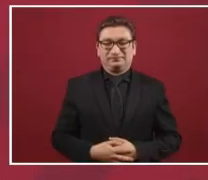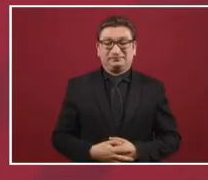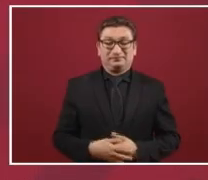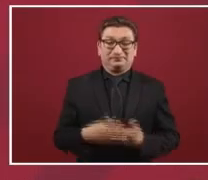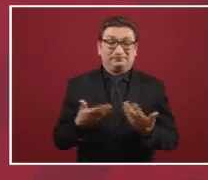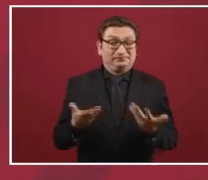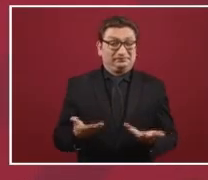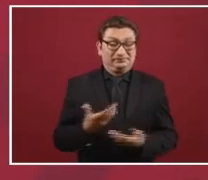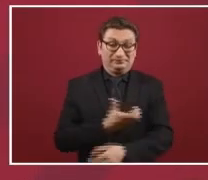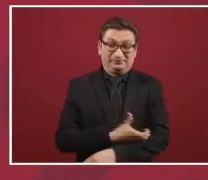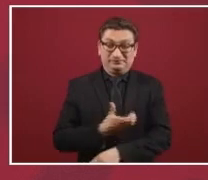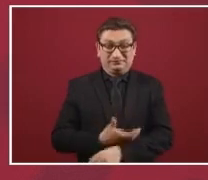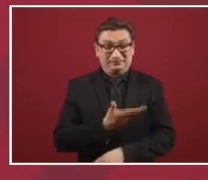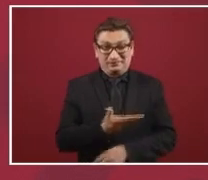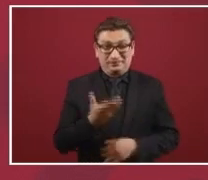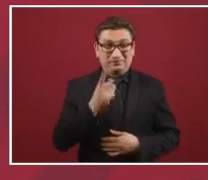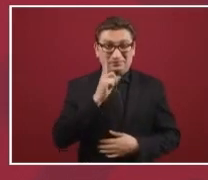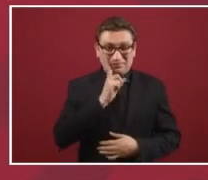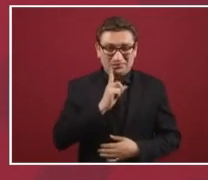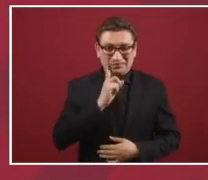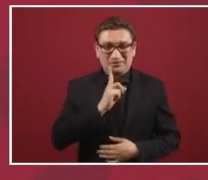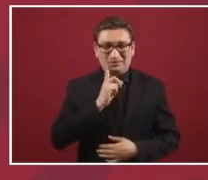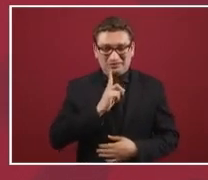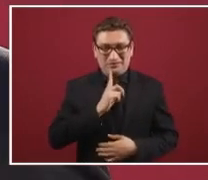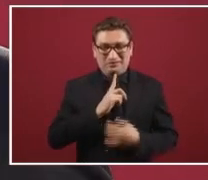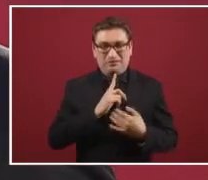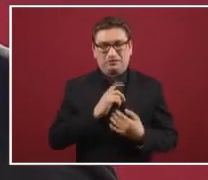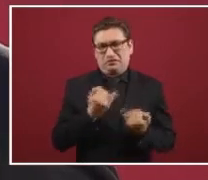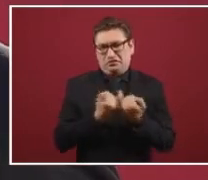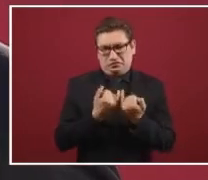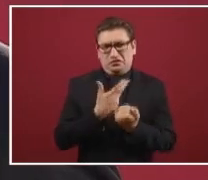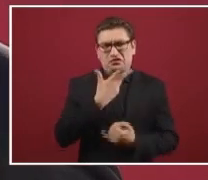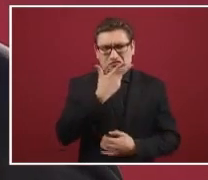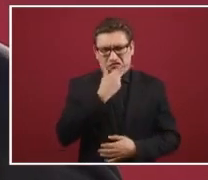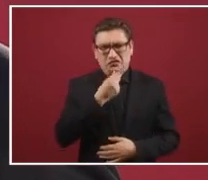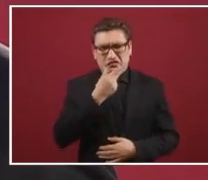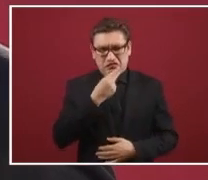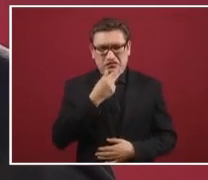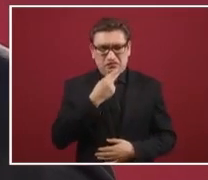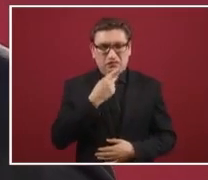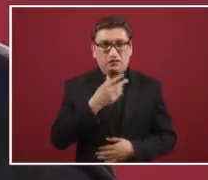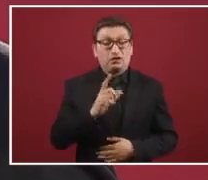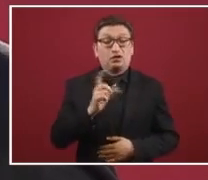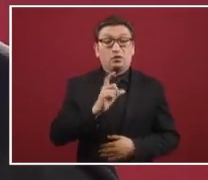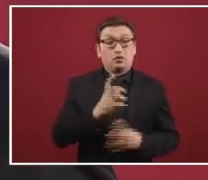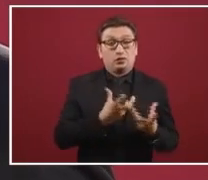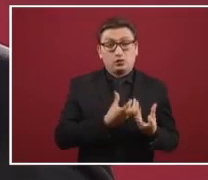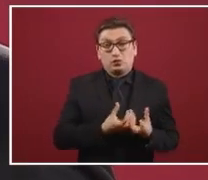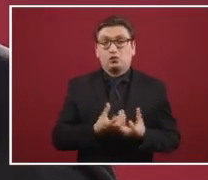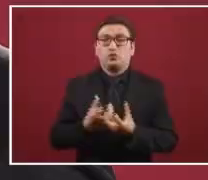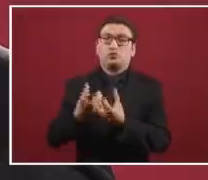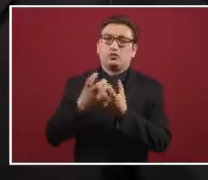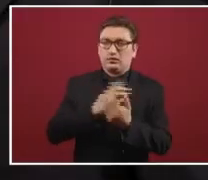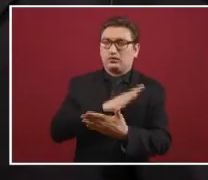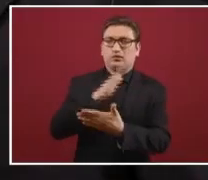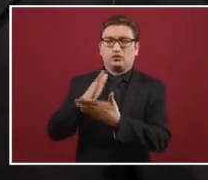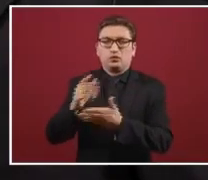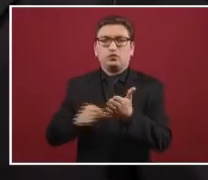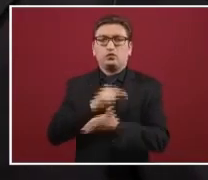las compañeras, incluso los compañeros que van a las giras, que dejan sus familias,